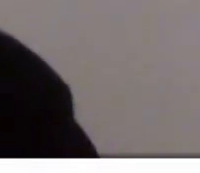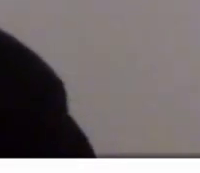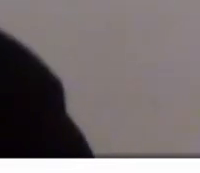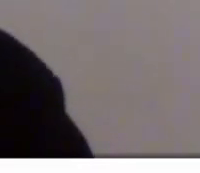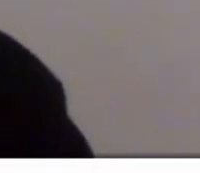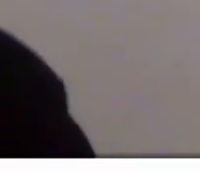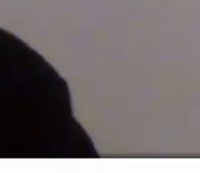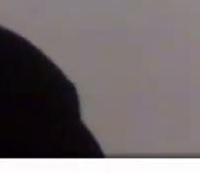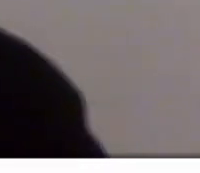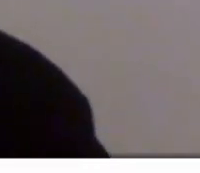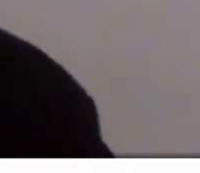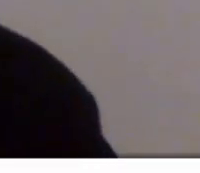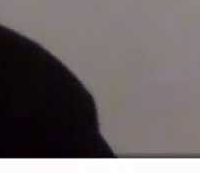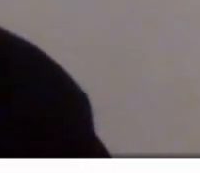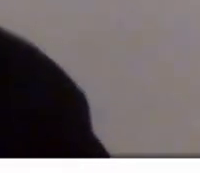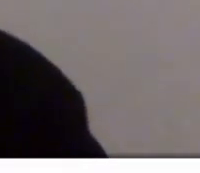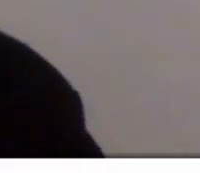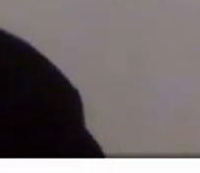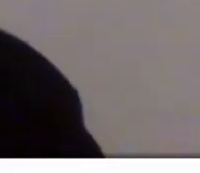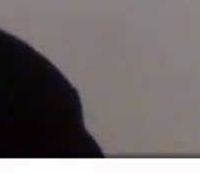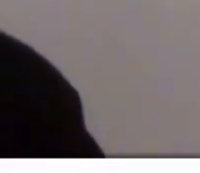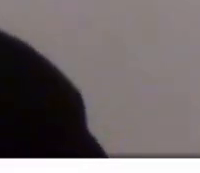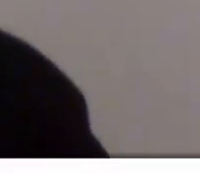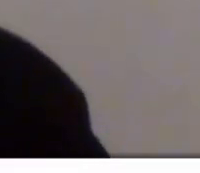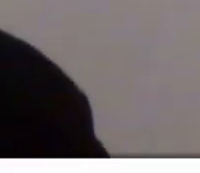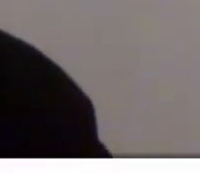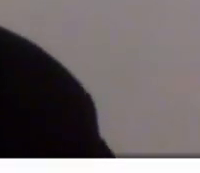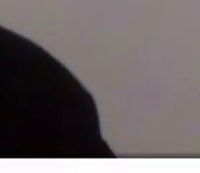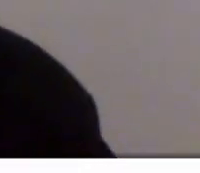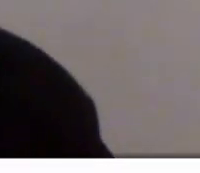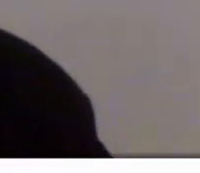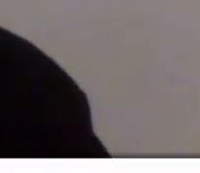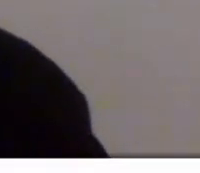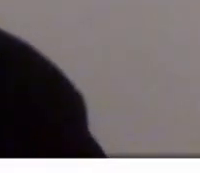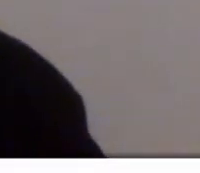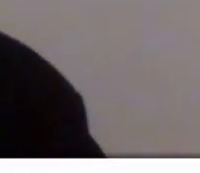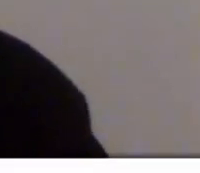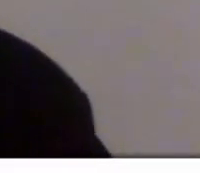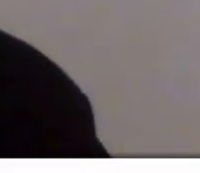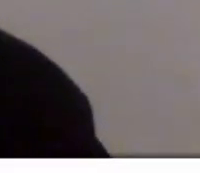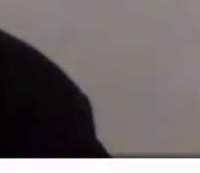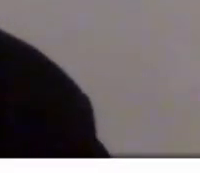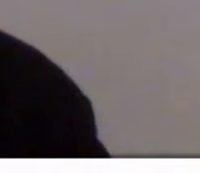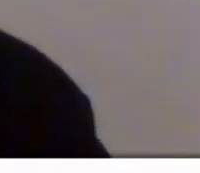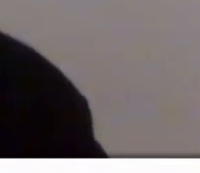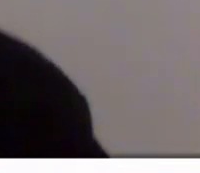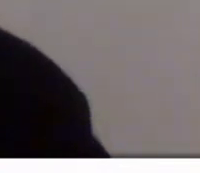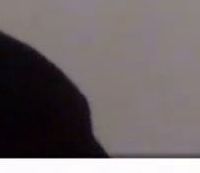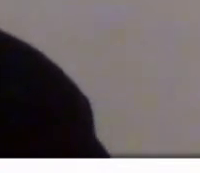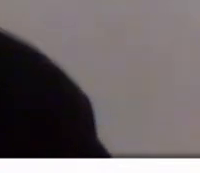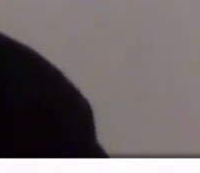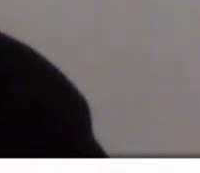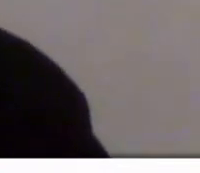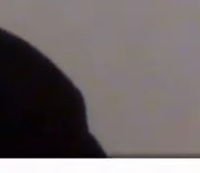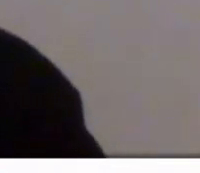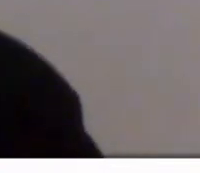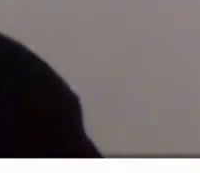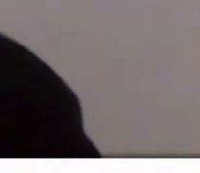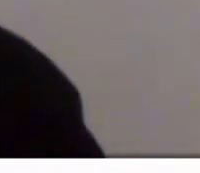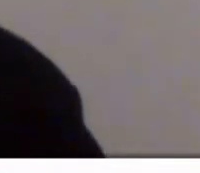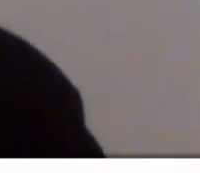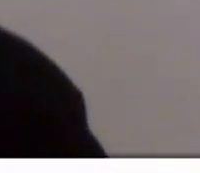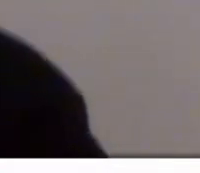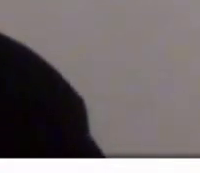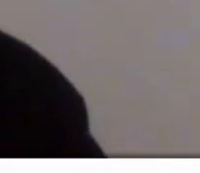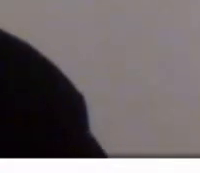pensemos distinto, aunque nos peleemos, tenemos la necesidad de hacer para nuestras pibas y nuestros pibes